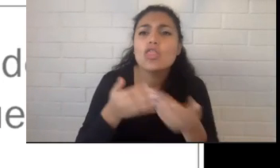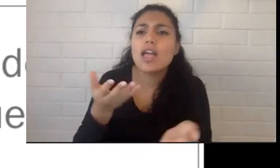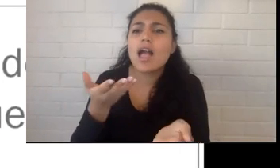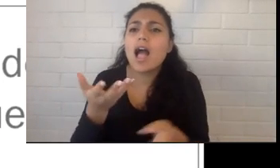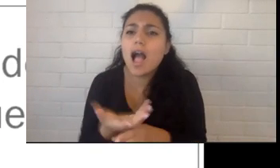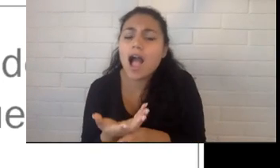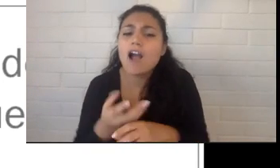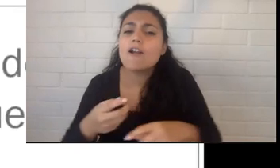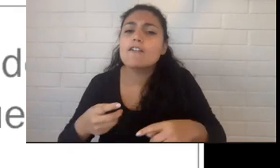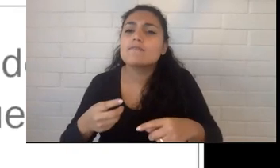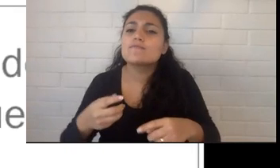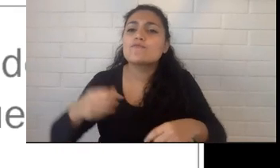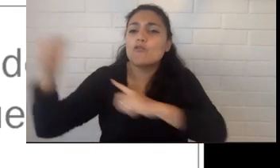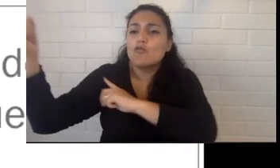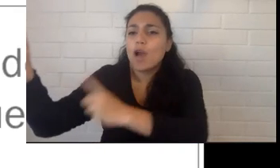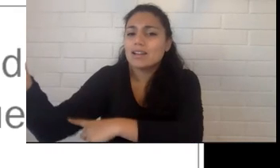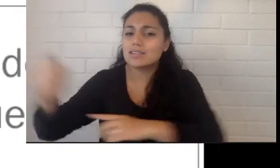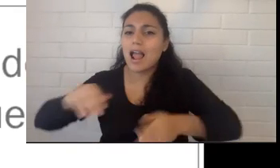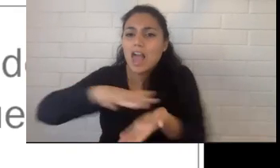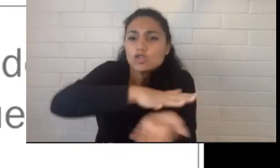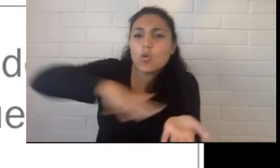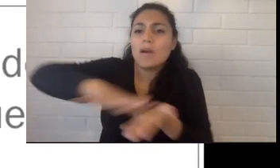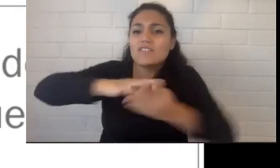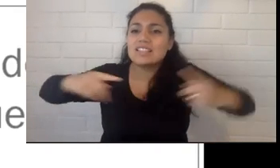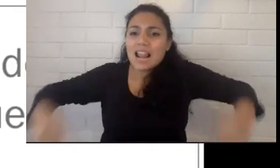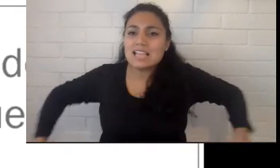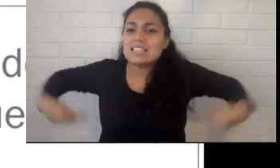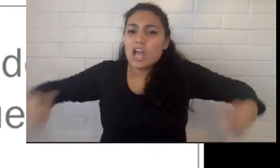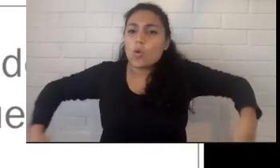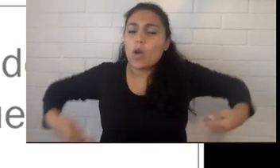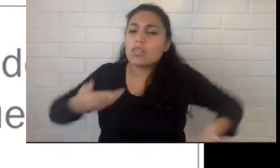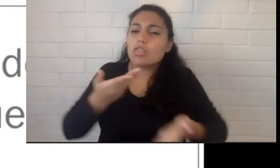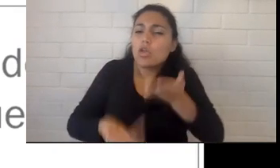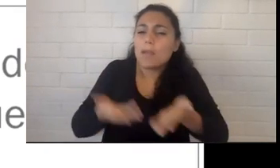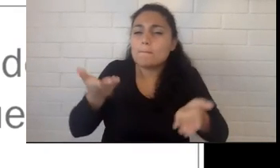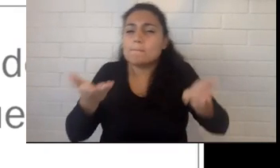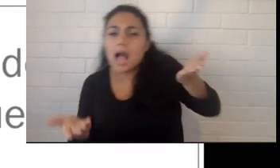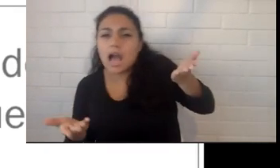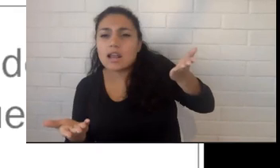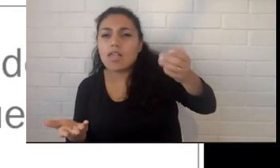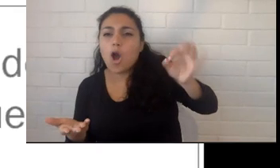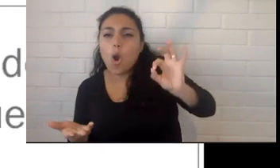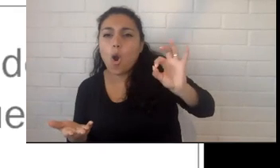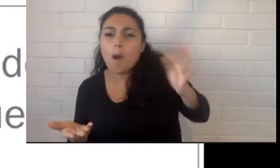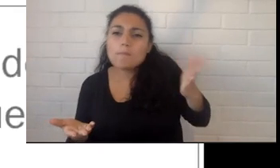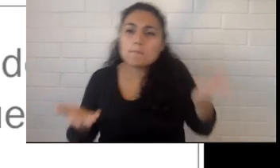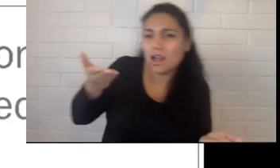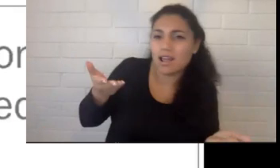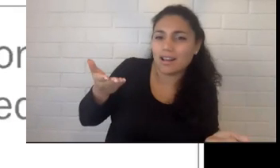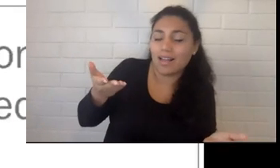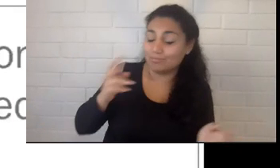que contempla la silla de ruedas, para poder ver si es que se encuentra más cargada en un área u otra área, ¿ya?